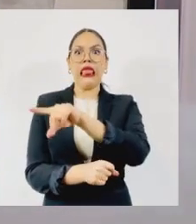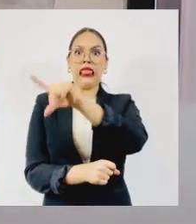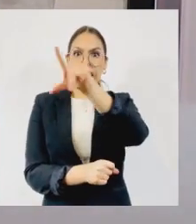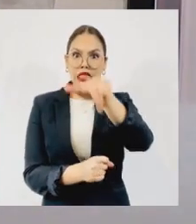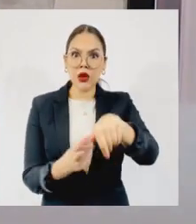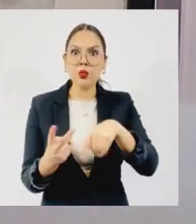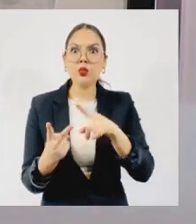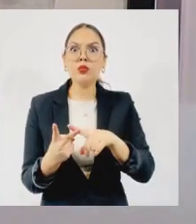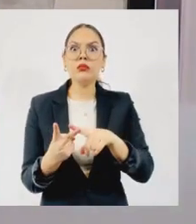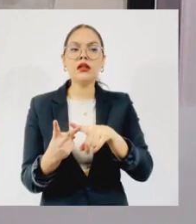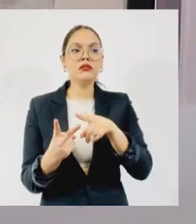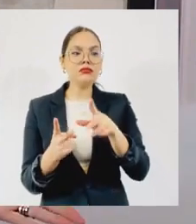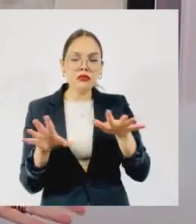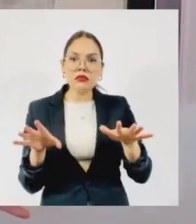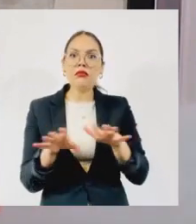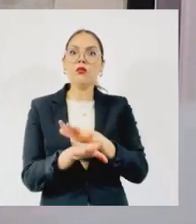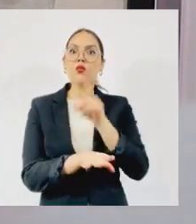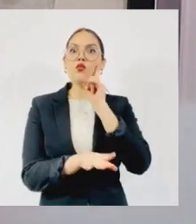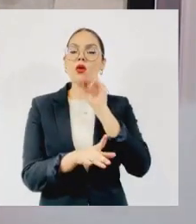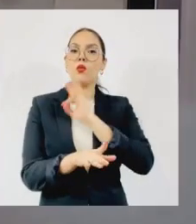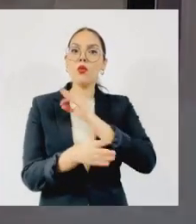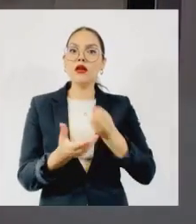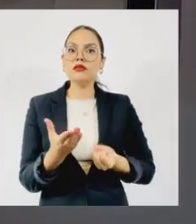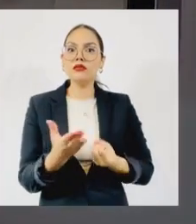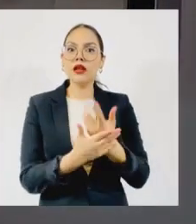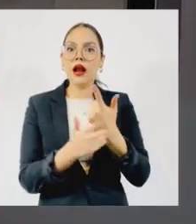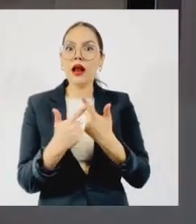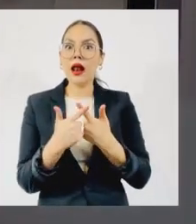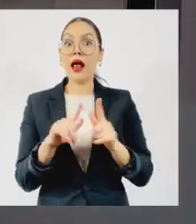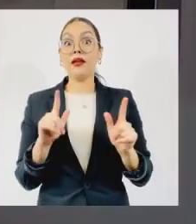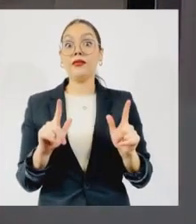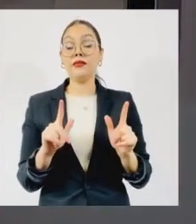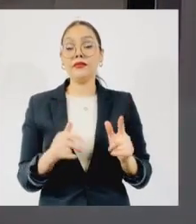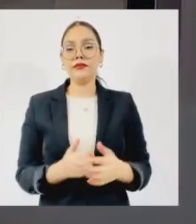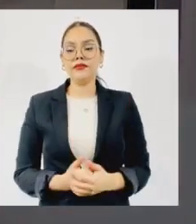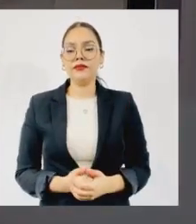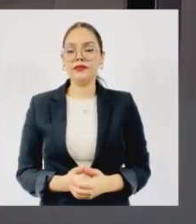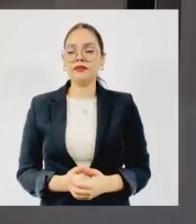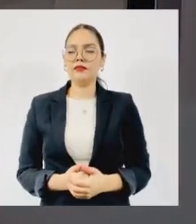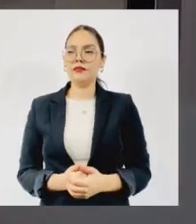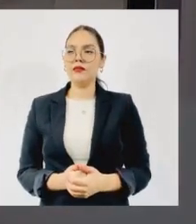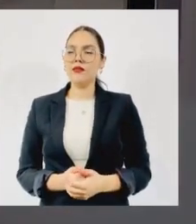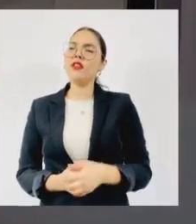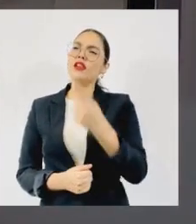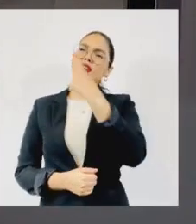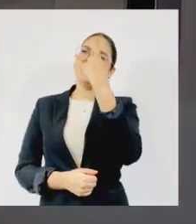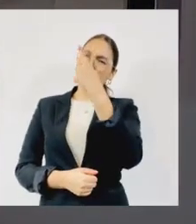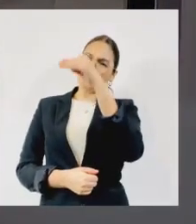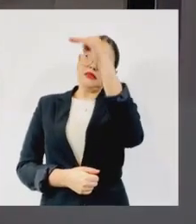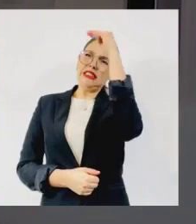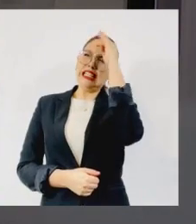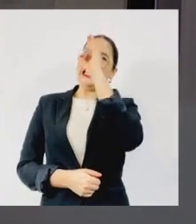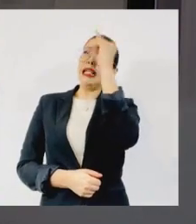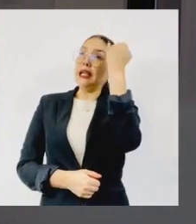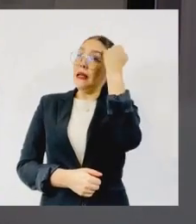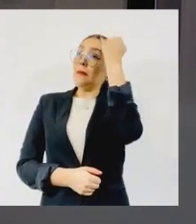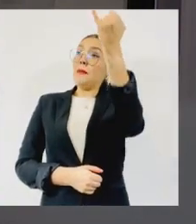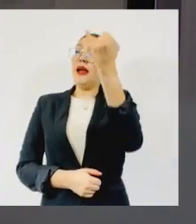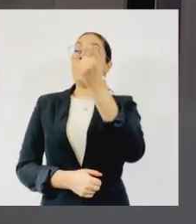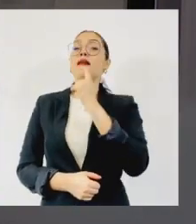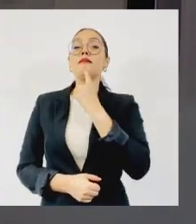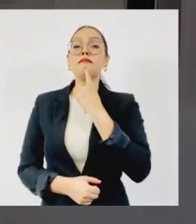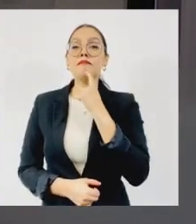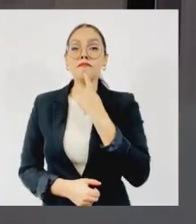saliera Cassés en libertad. ¿Qué crees que hubiera pasado si Andrés Manuel López Obrador hubiera ganado las elecciones del